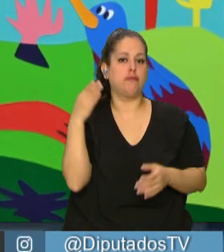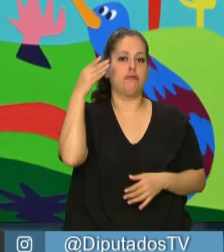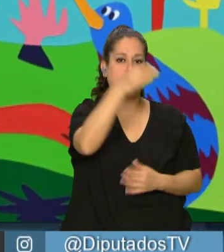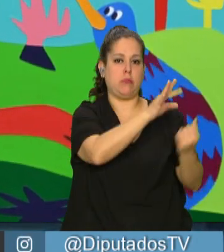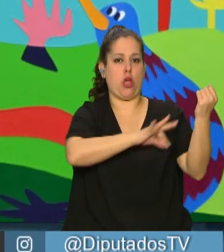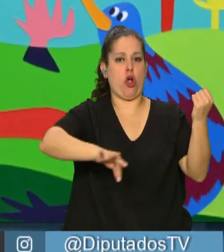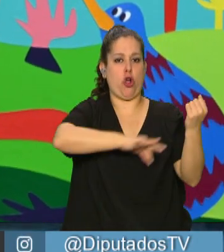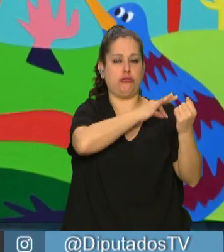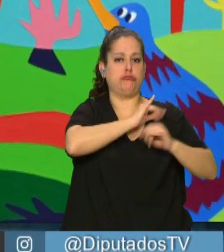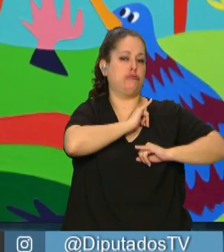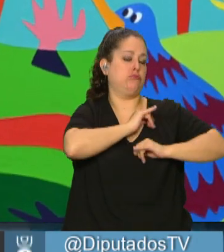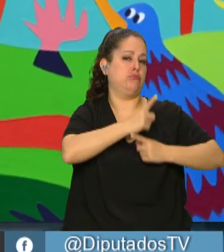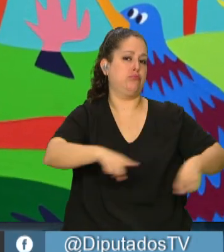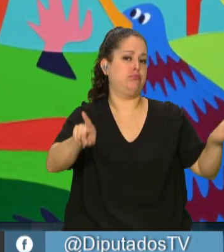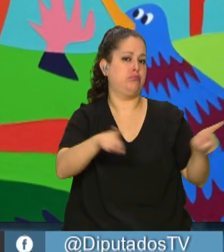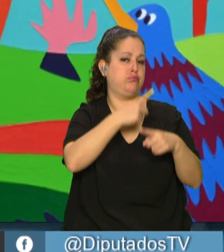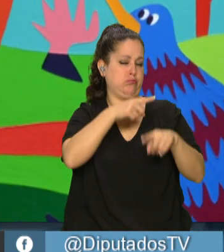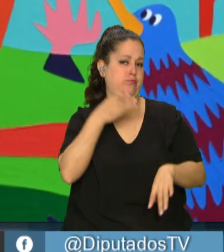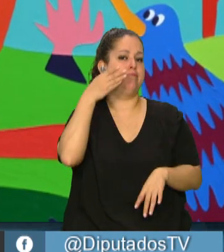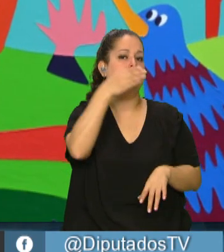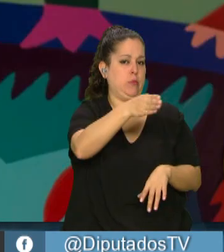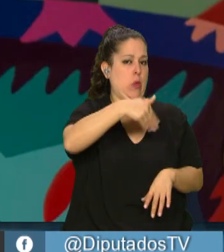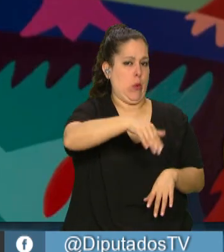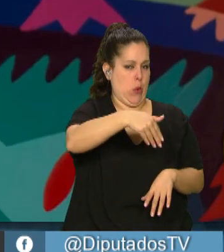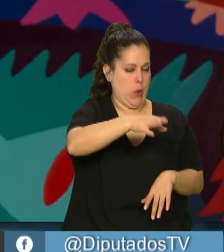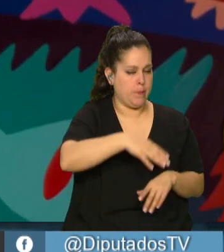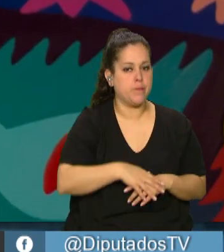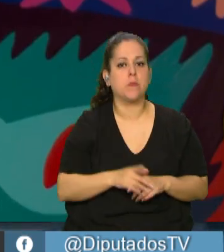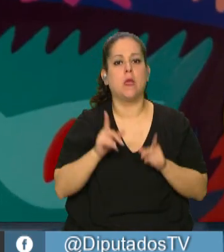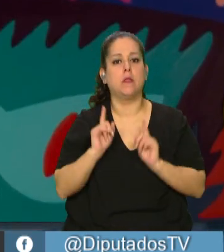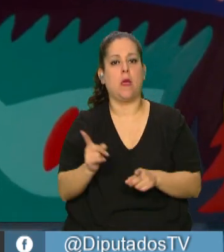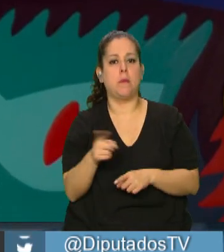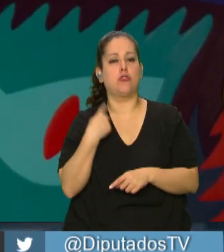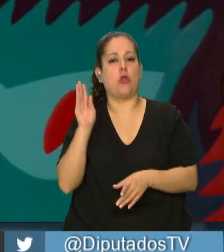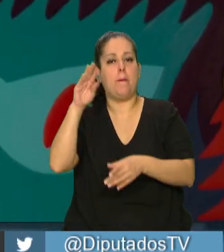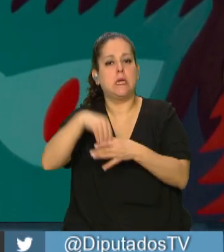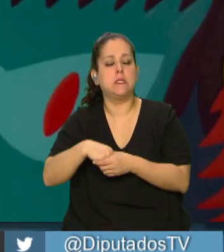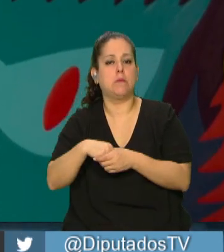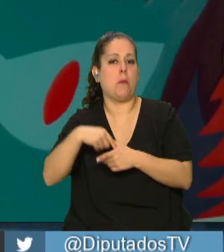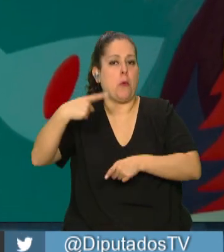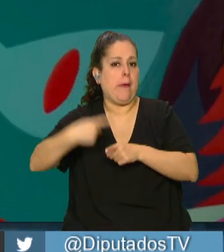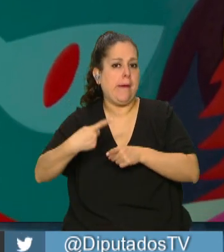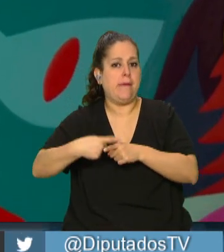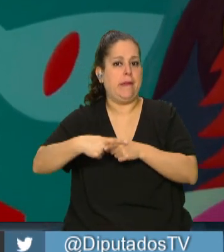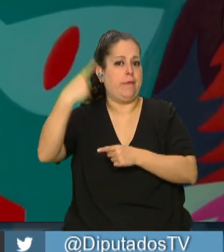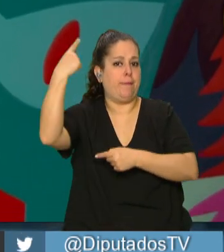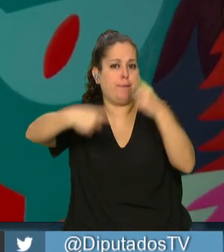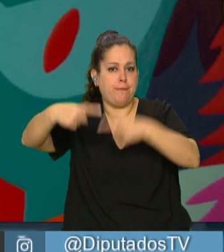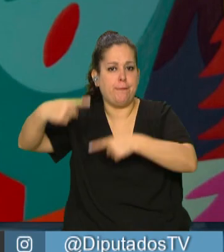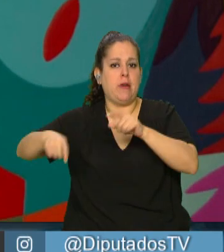concierto. Y también hemos participado activamente en grandes eventos que promueve la